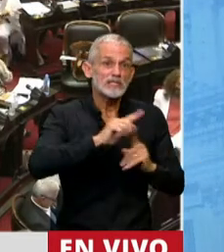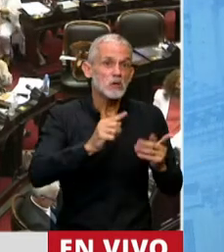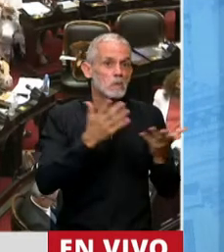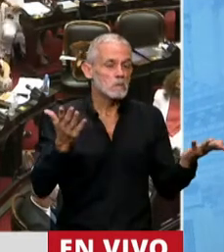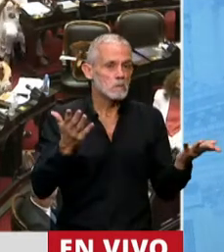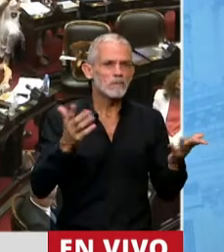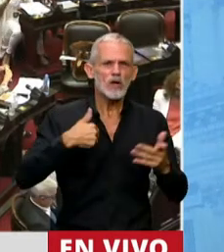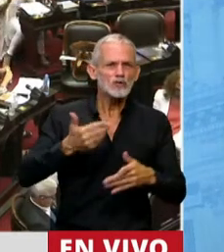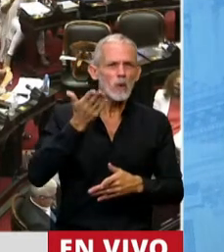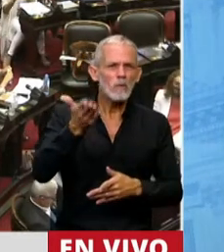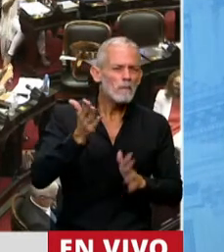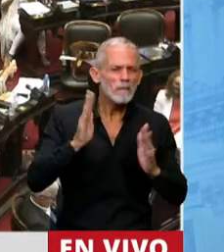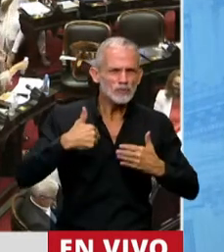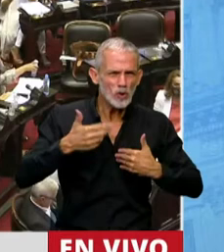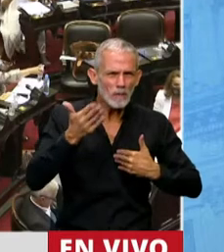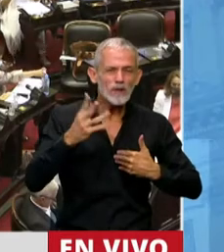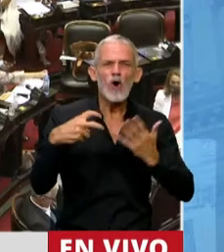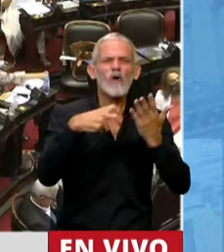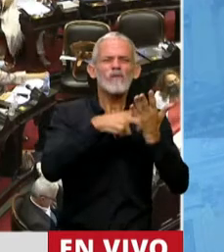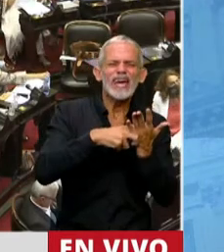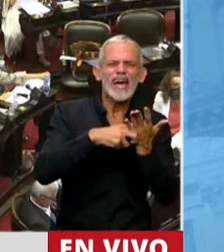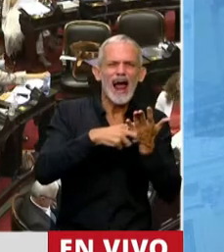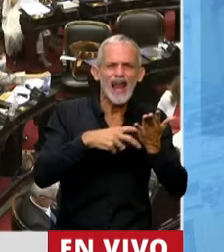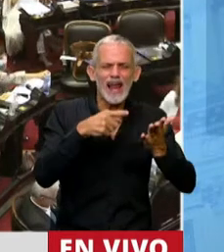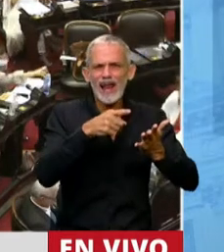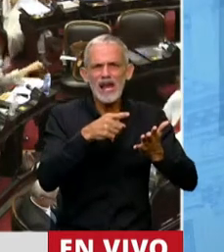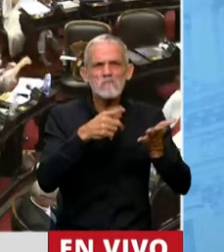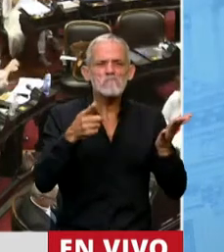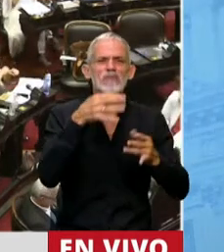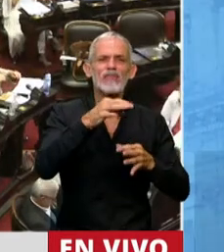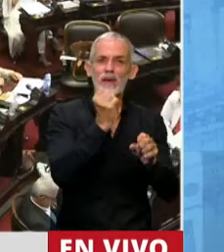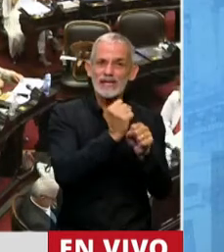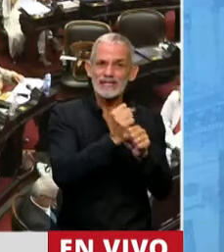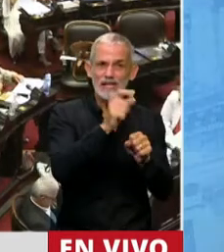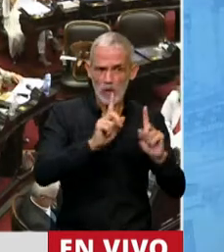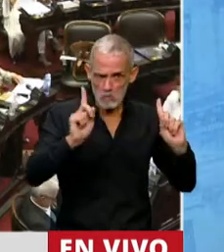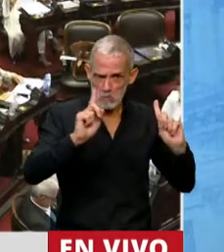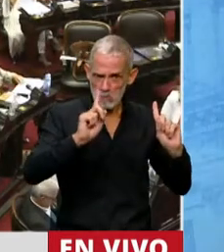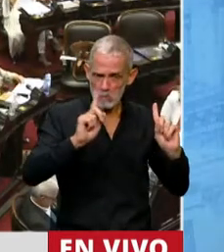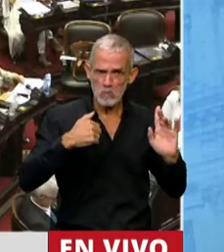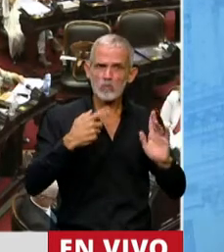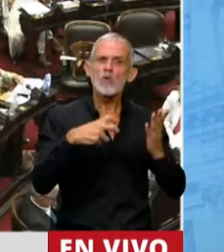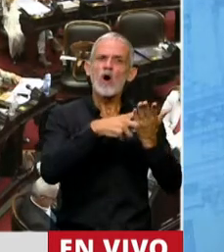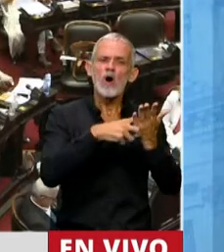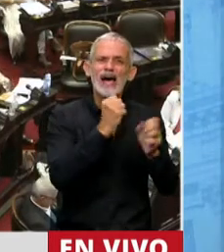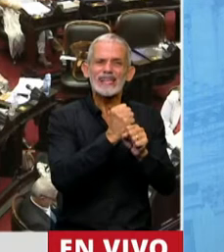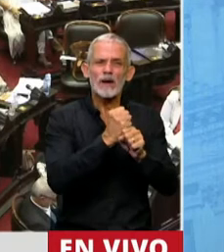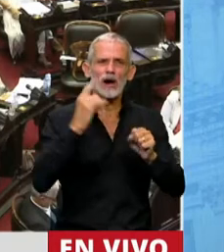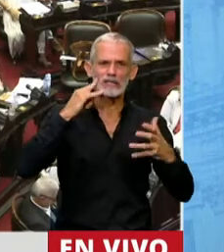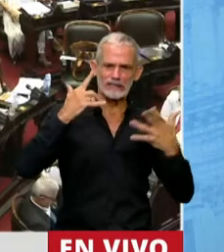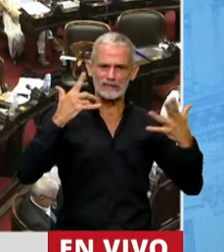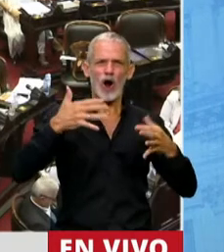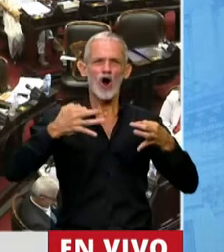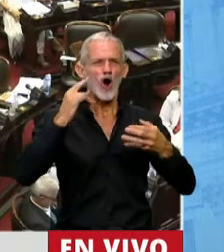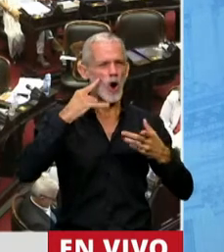No estoy pidiendo ni siquiera que un fiscal de oficio haga su trabajo, porque sabemos que trabaja muy incómoda la